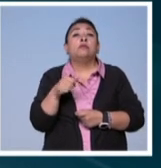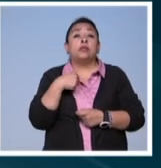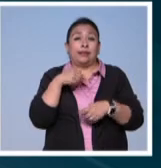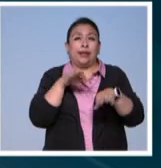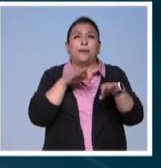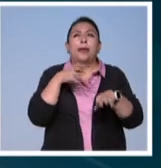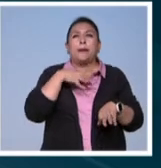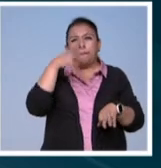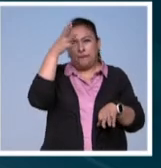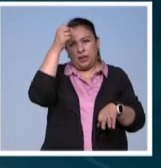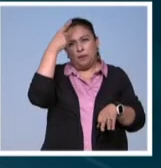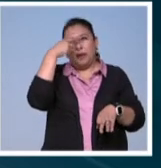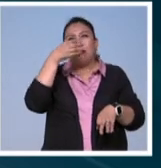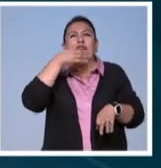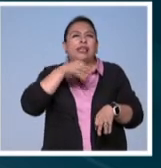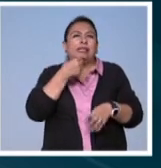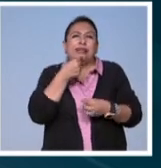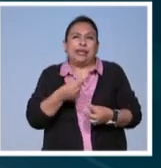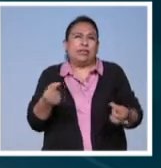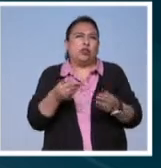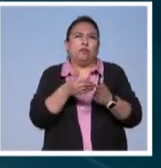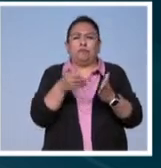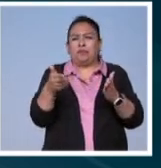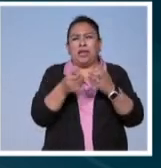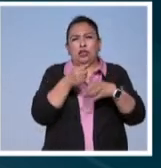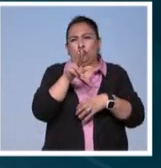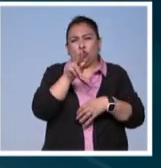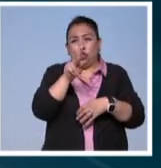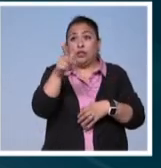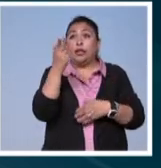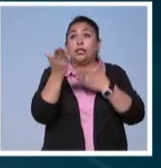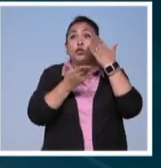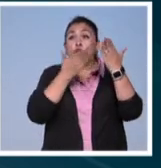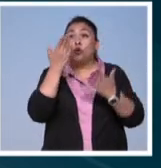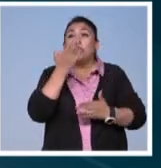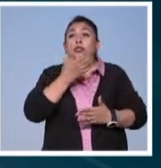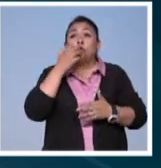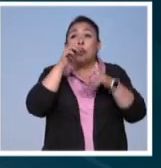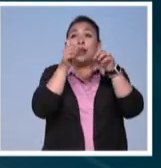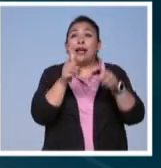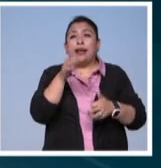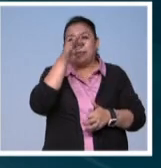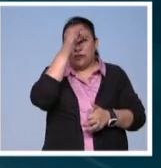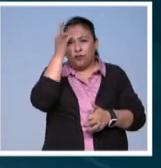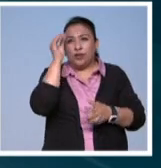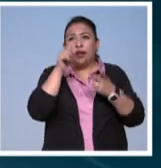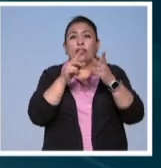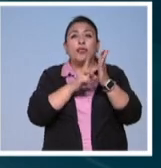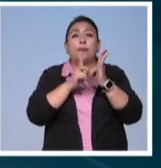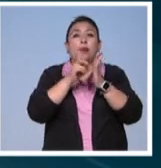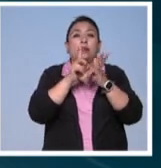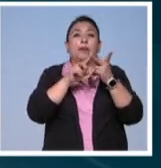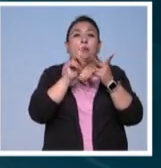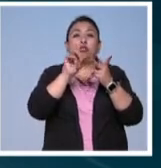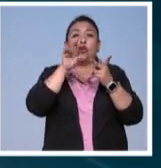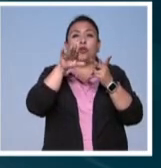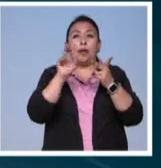como payasito para fiestas infantiles en los 80s. Estudié en la Escuela de Artes Frida Kahlo y en el Departamento de Drama de la